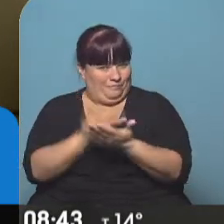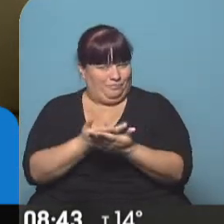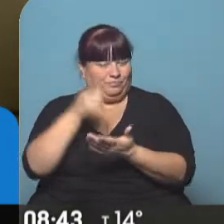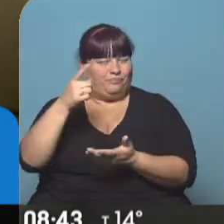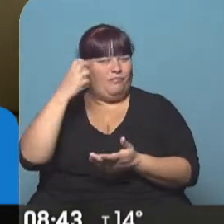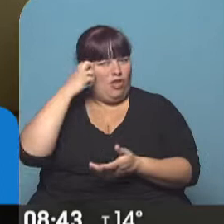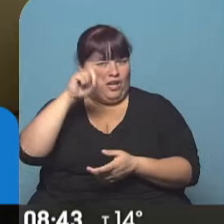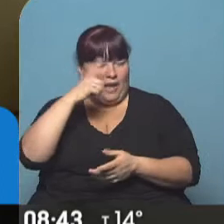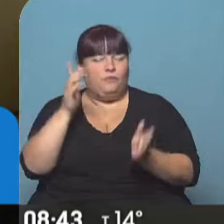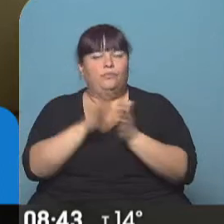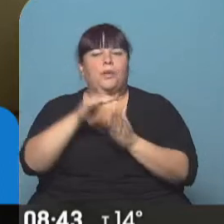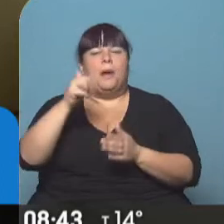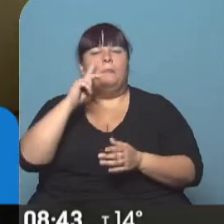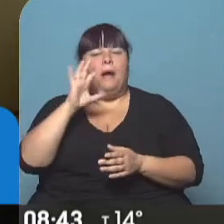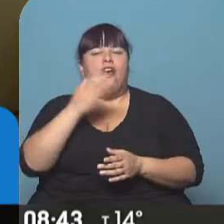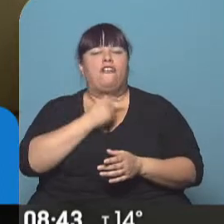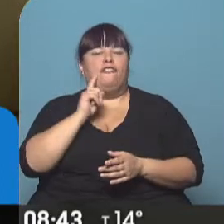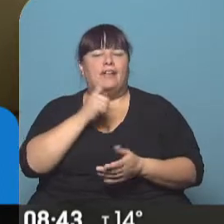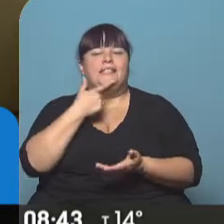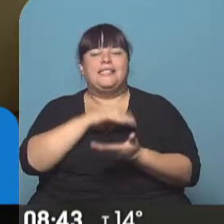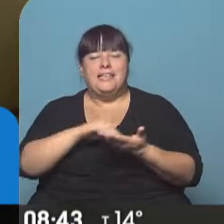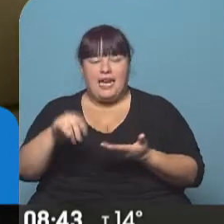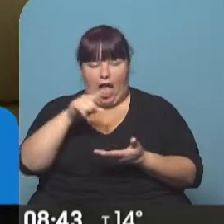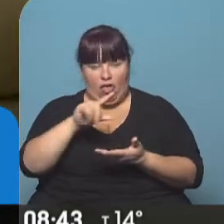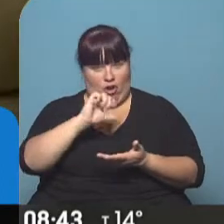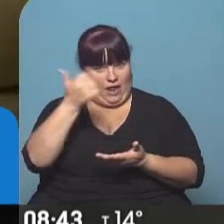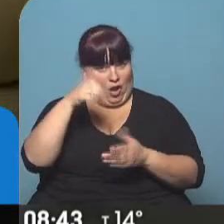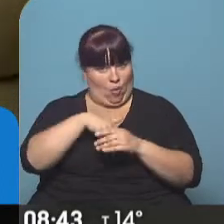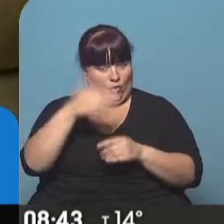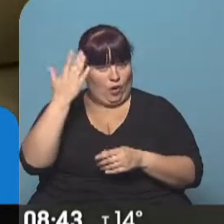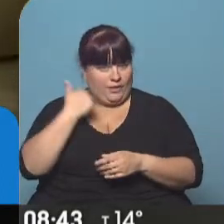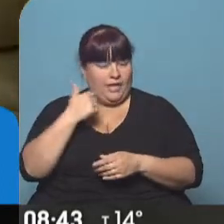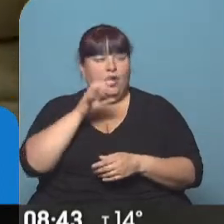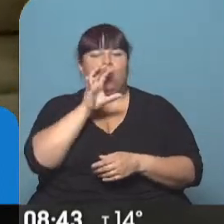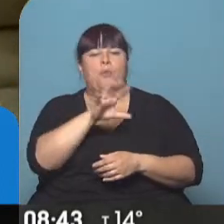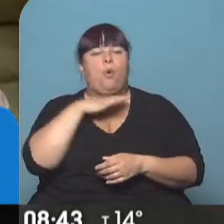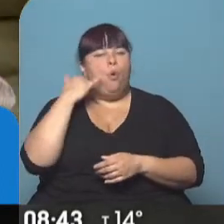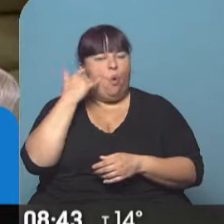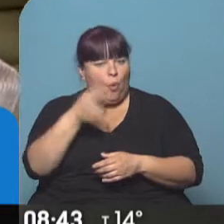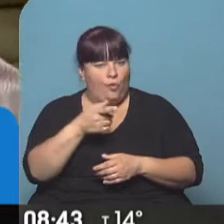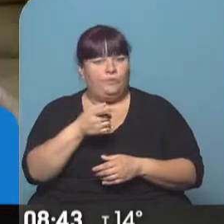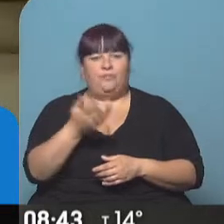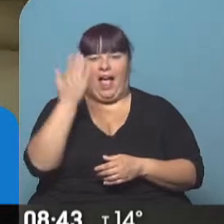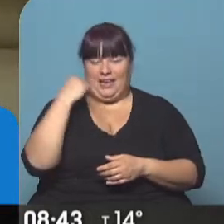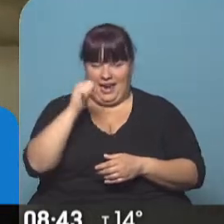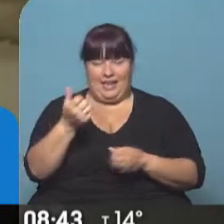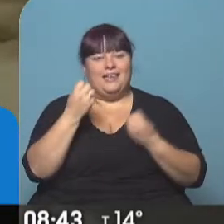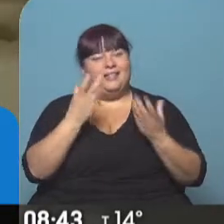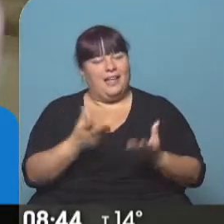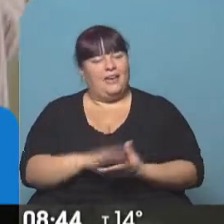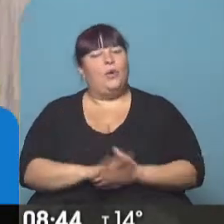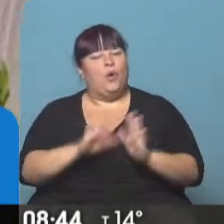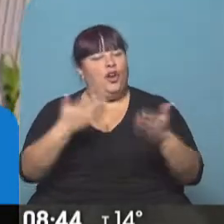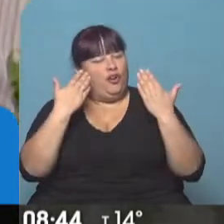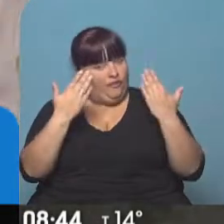parlamento de la nación estamos junto a mario fiad el senador electo por la provincia de jujuy en la jornada de hacer senador es